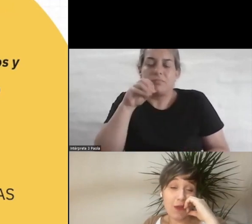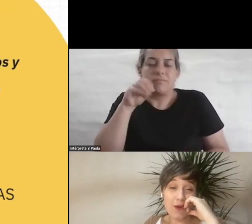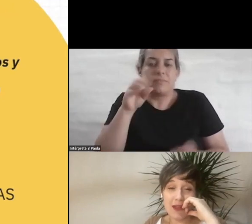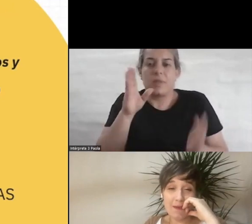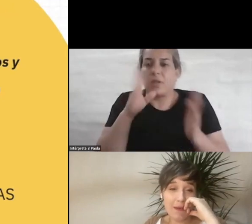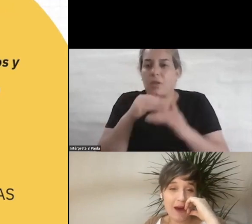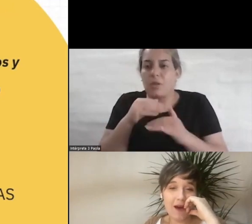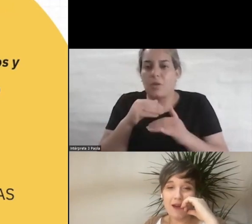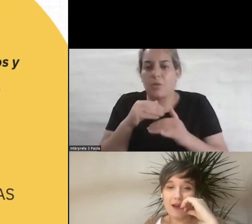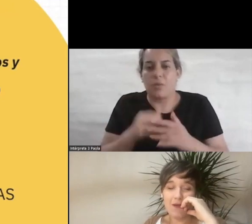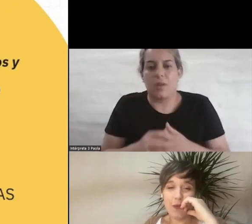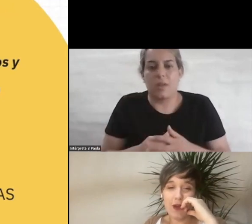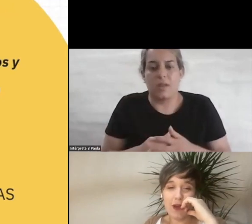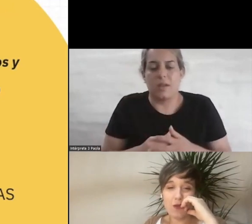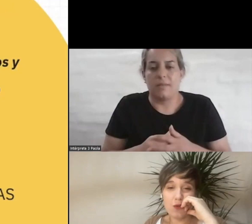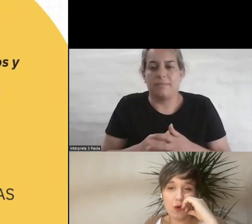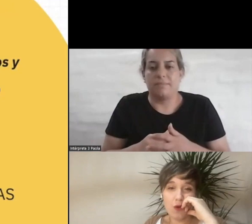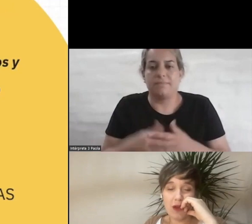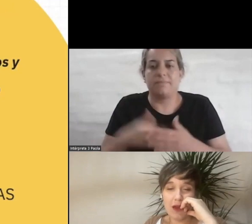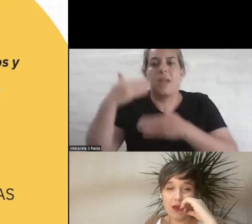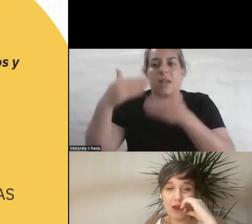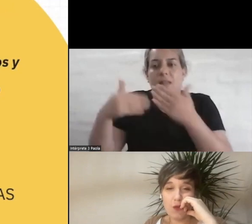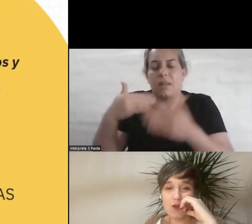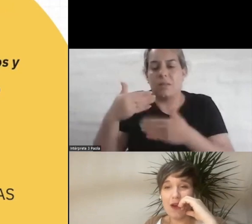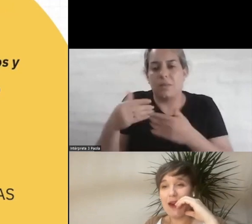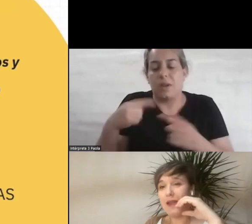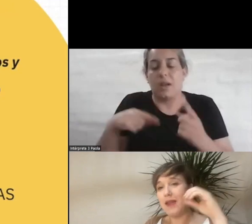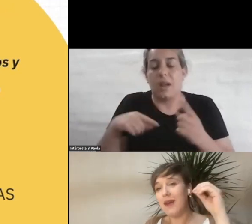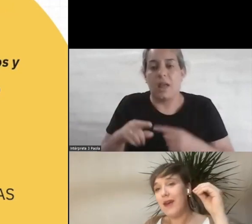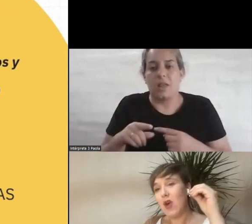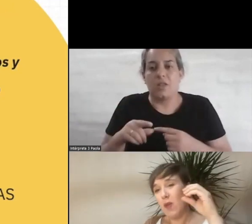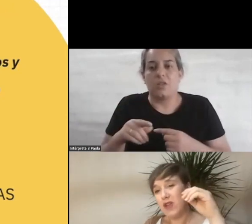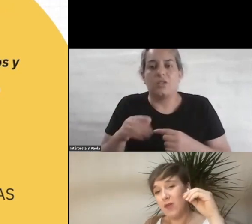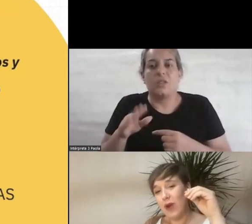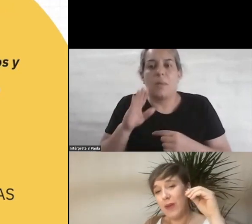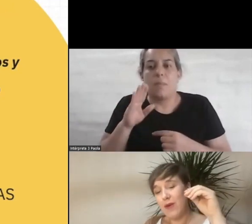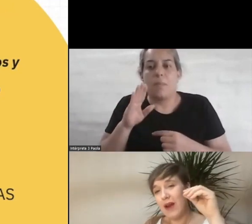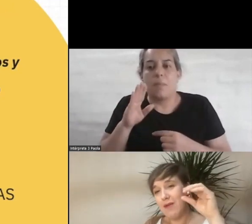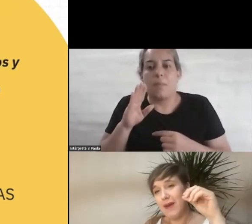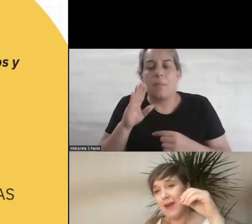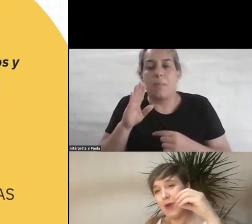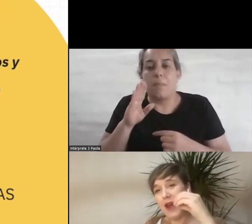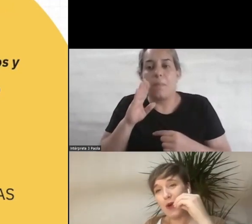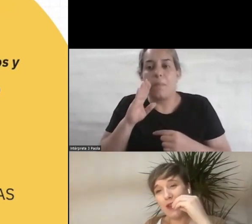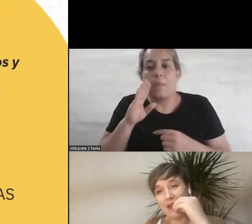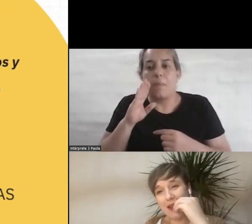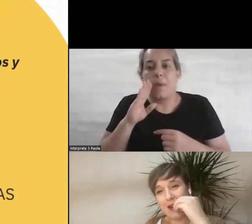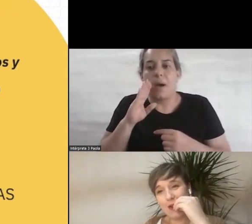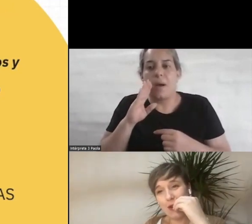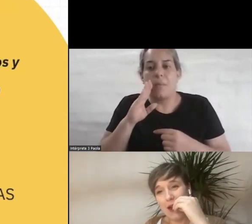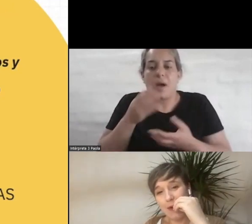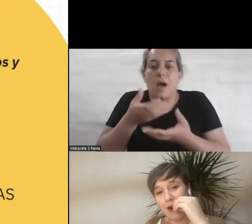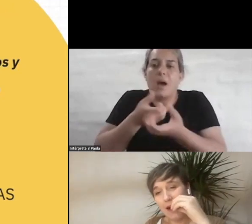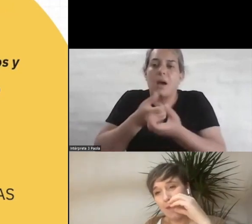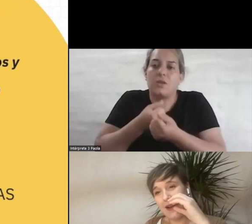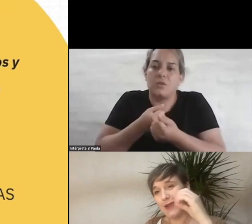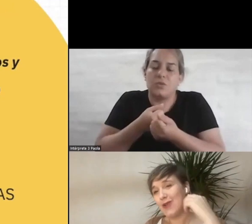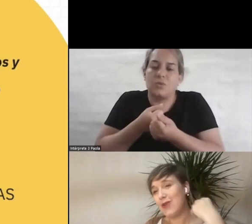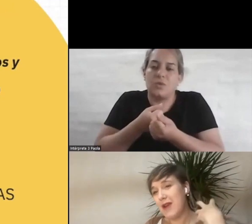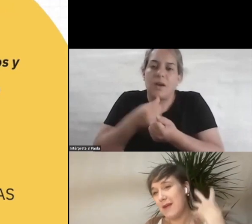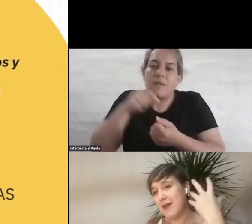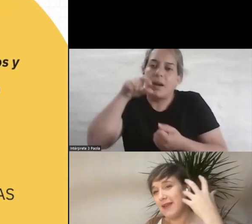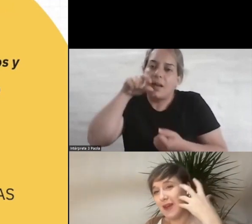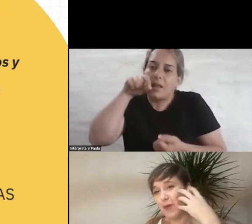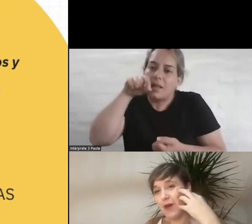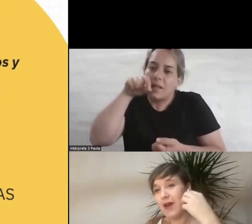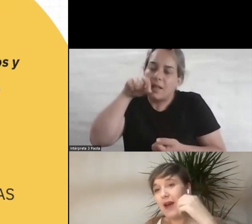lo que hizo esta mamá fue poner todo lo que tuvo a su alcance como estimulación al bebé, le ponía gotitas de calostro en la boca. Vale, estos